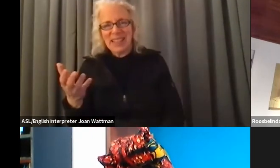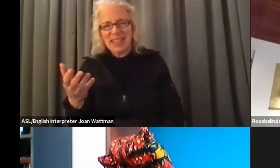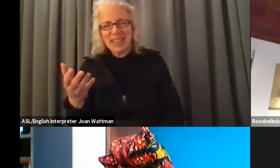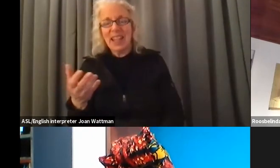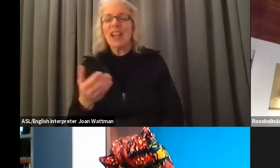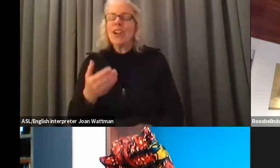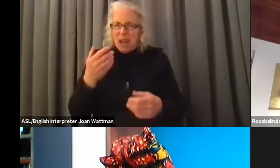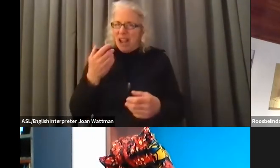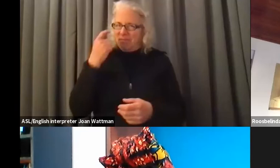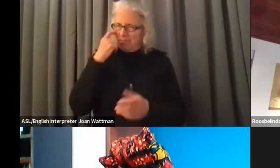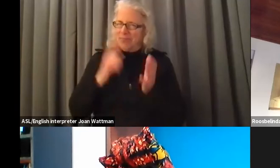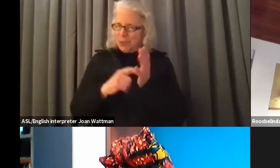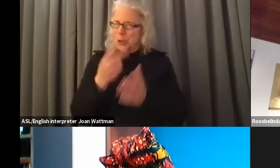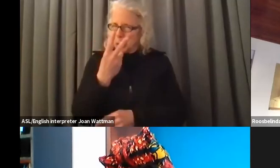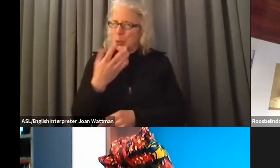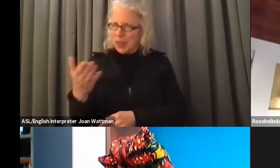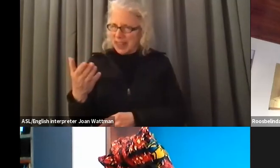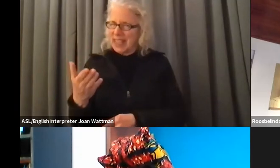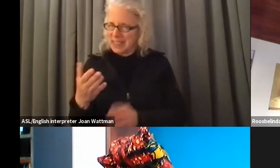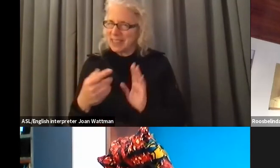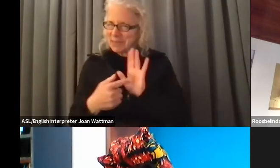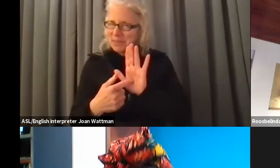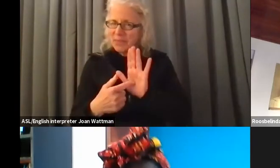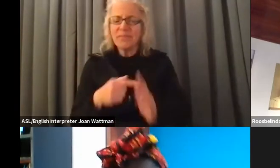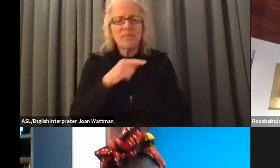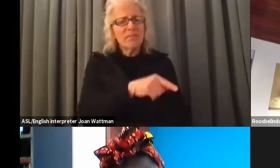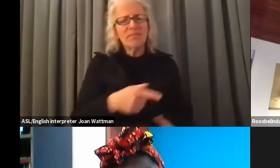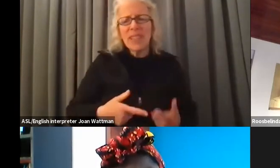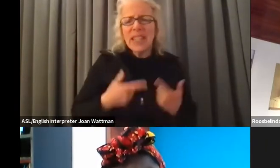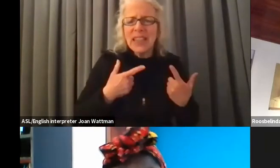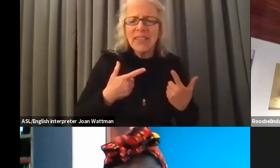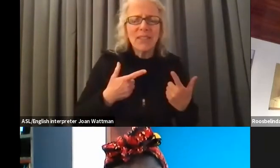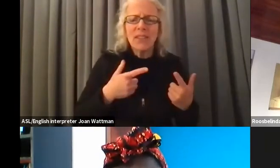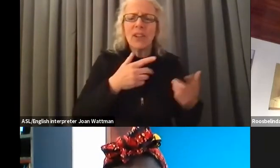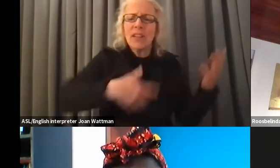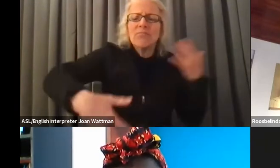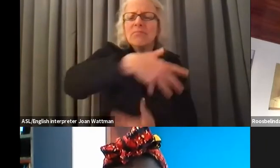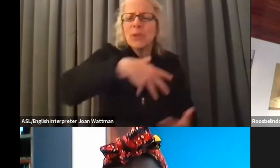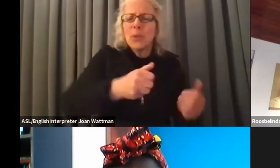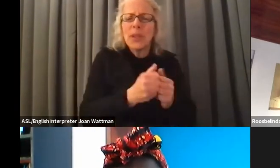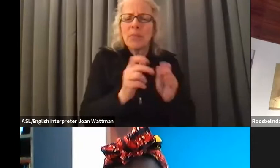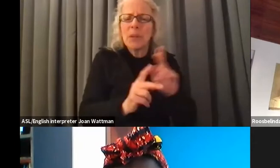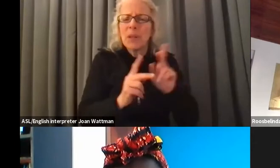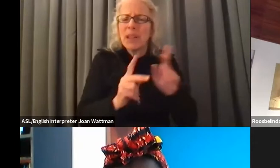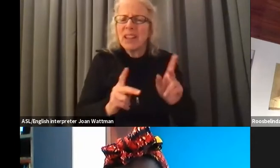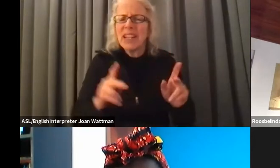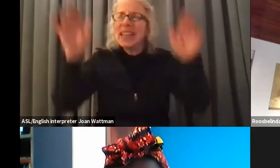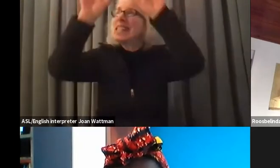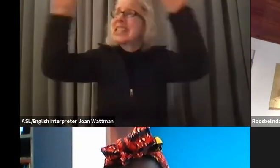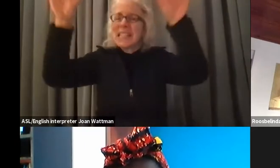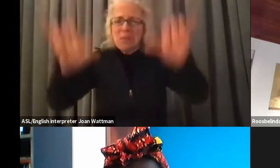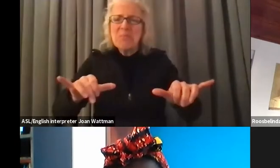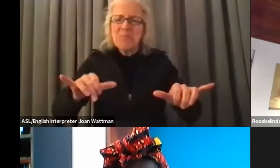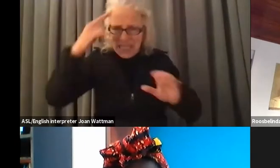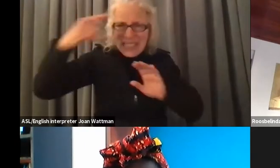Francia, quien ha vivido entre personas cuyas vidas han estado sistemática e intencionalmente amenazadas, me ha enseñado,